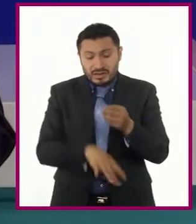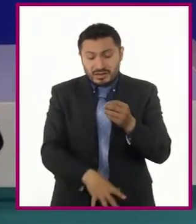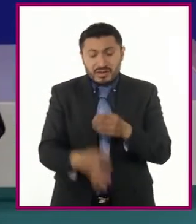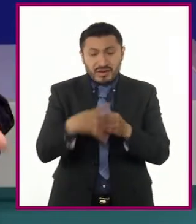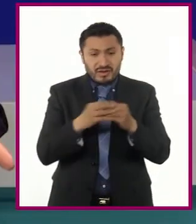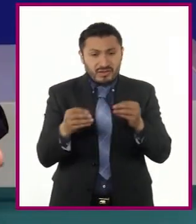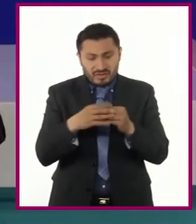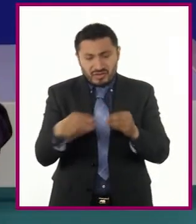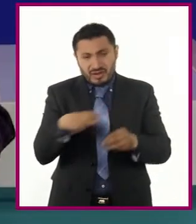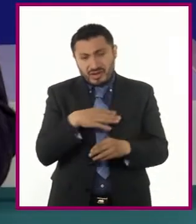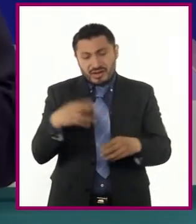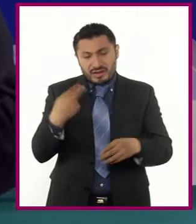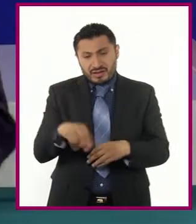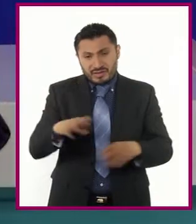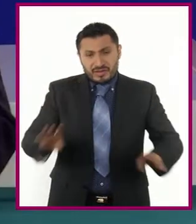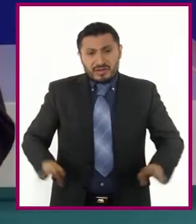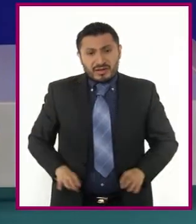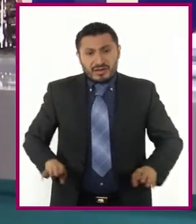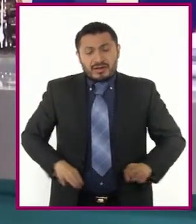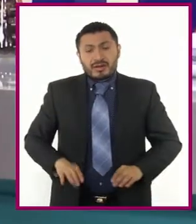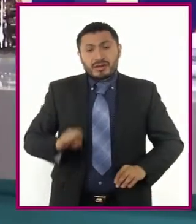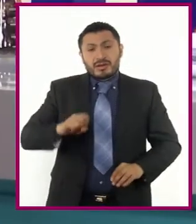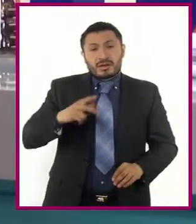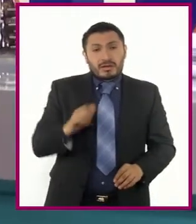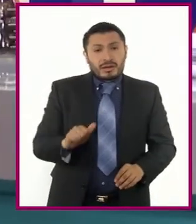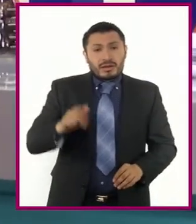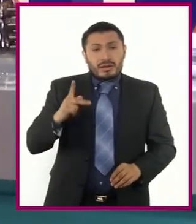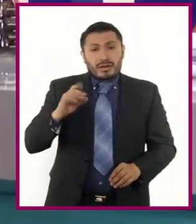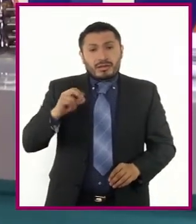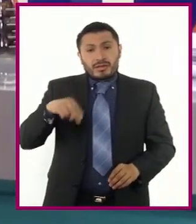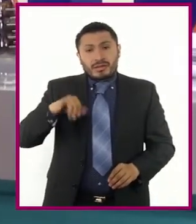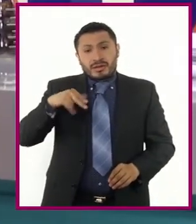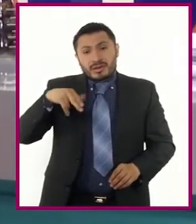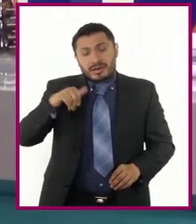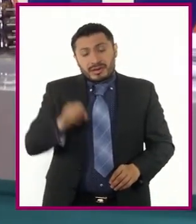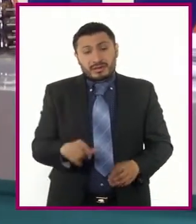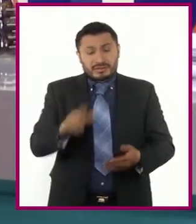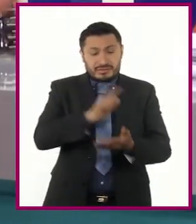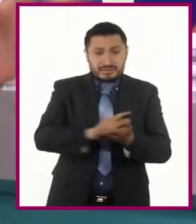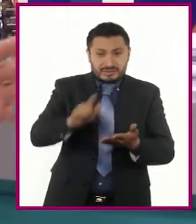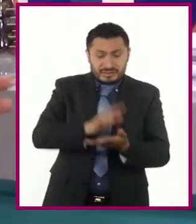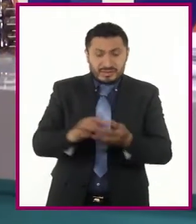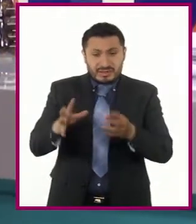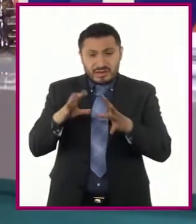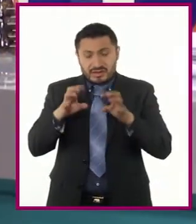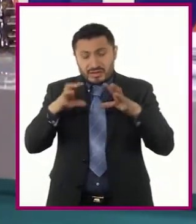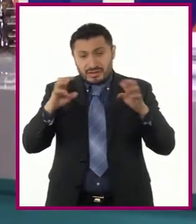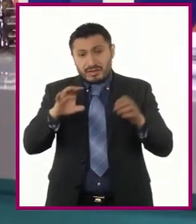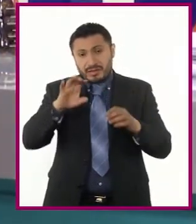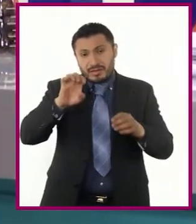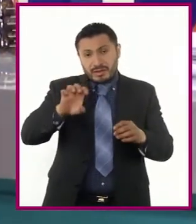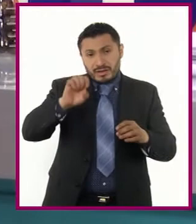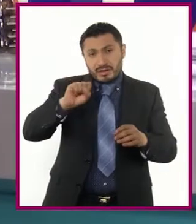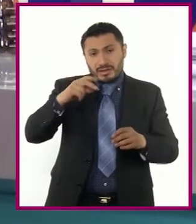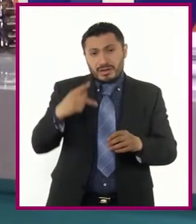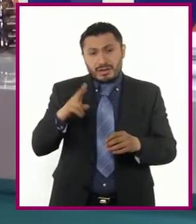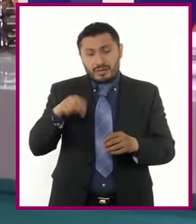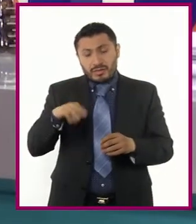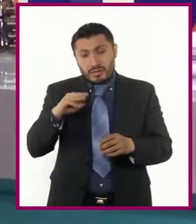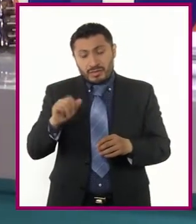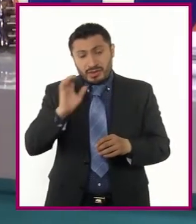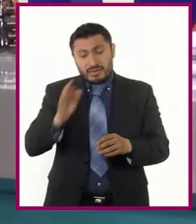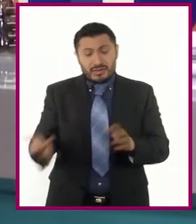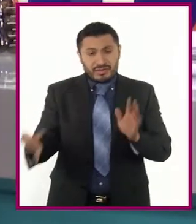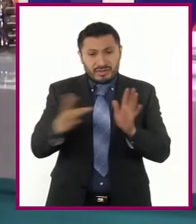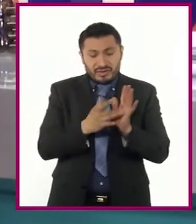unas sustancias denominadas saponinas. Dichas sustancias limpian y producen espuma de forma inminente, al contacto con el